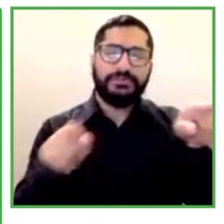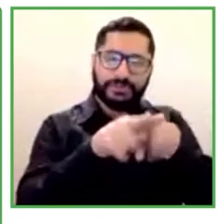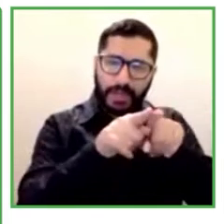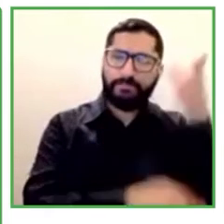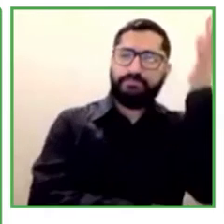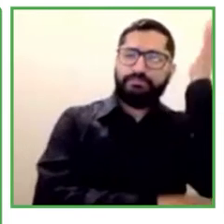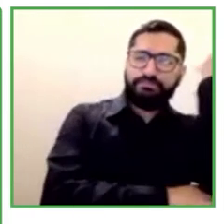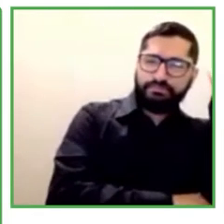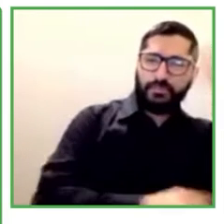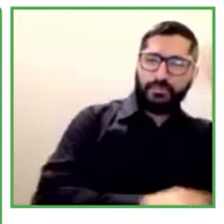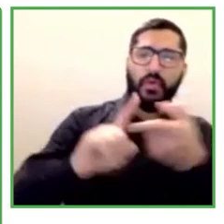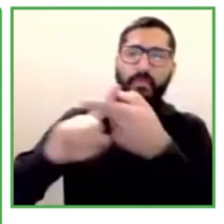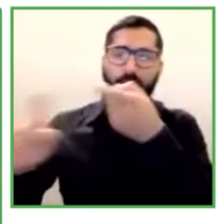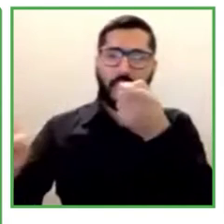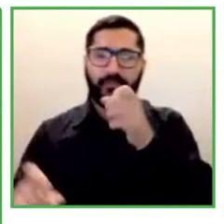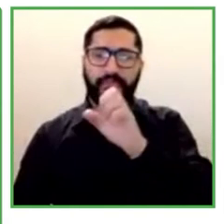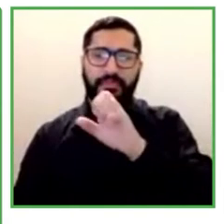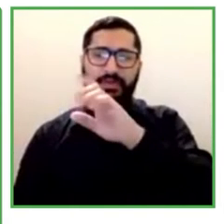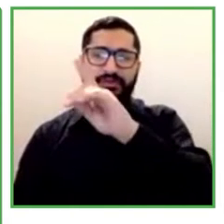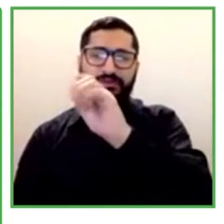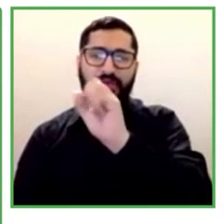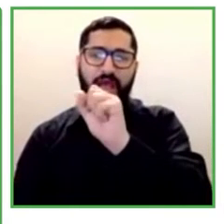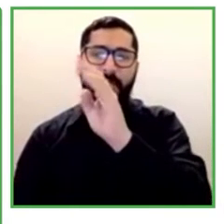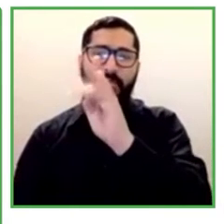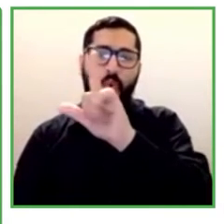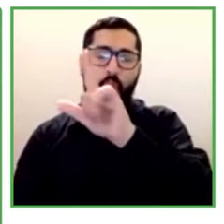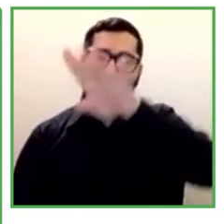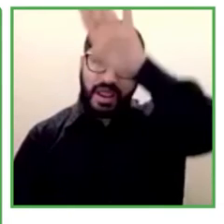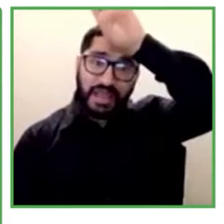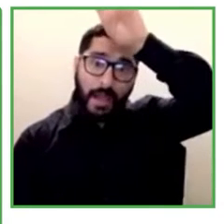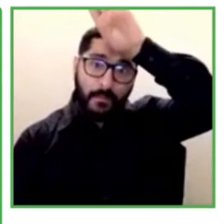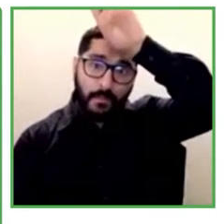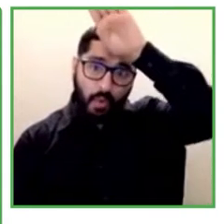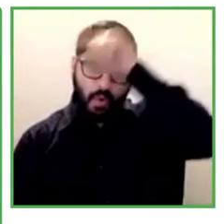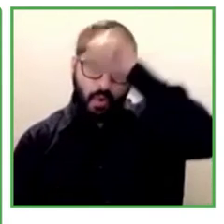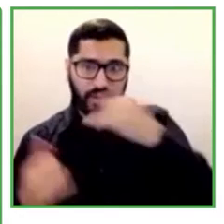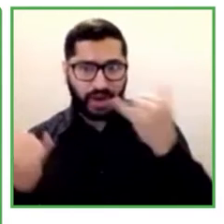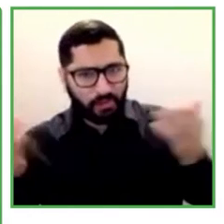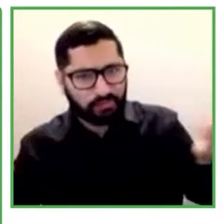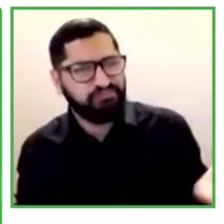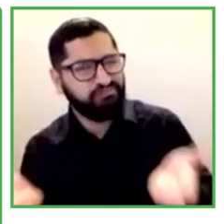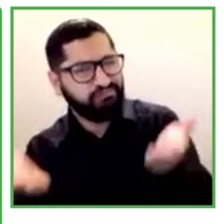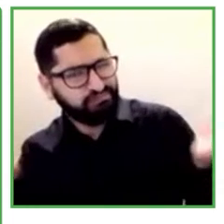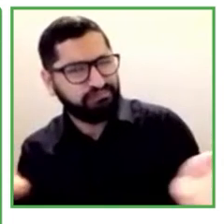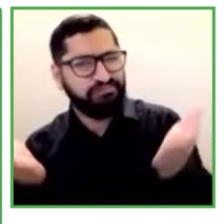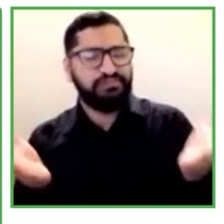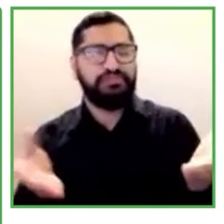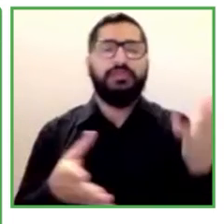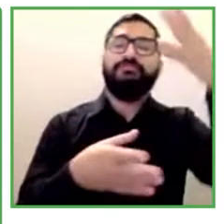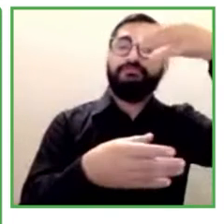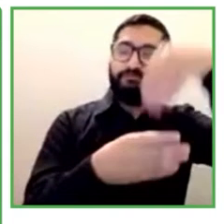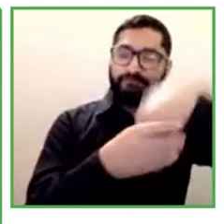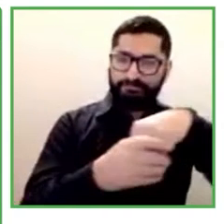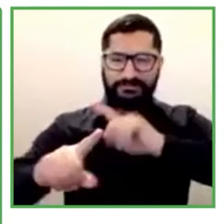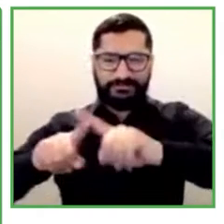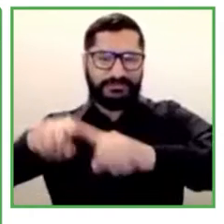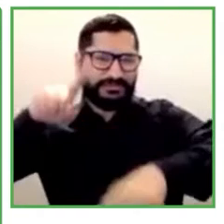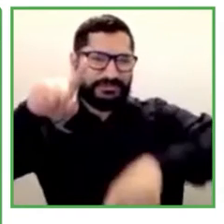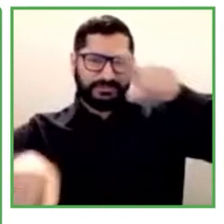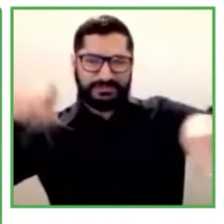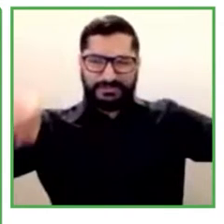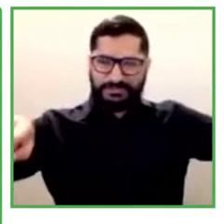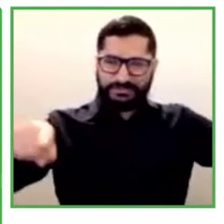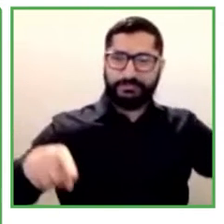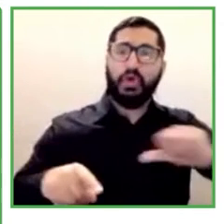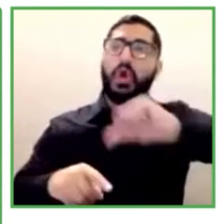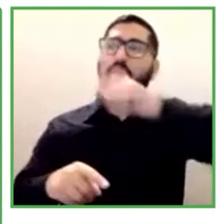muchos proyectos innovadores que conocimos en la conferencia Zero Project en Vietnam. Entonces, moderar un panel en